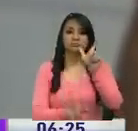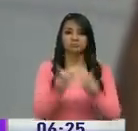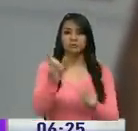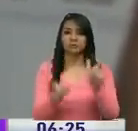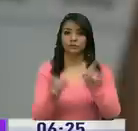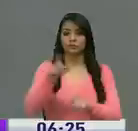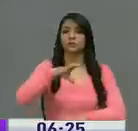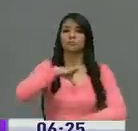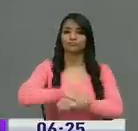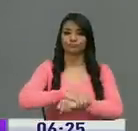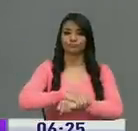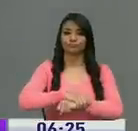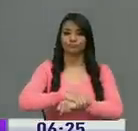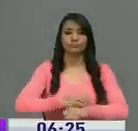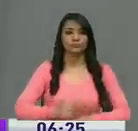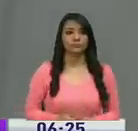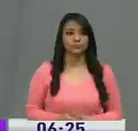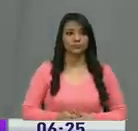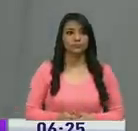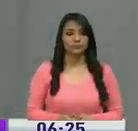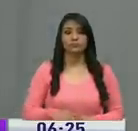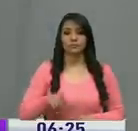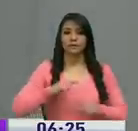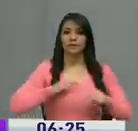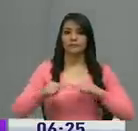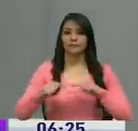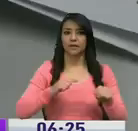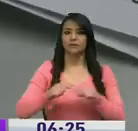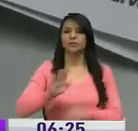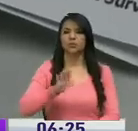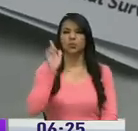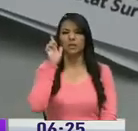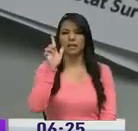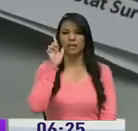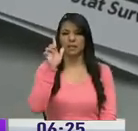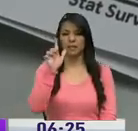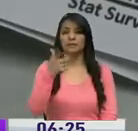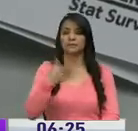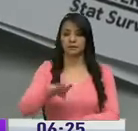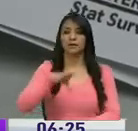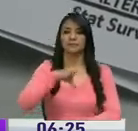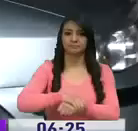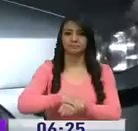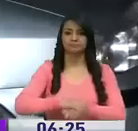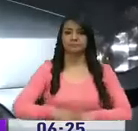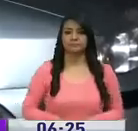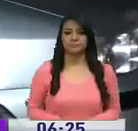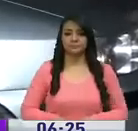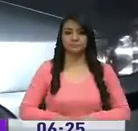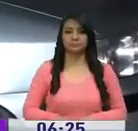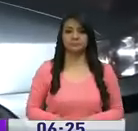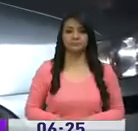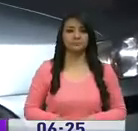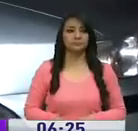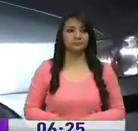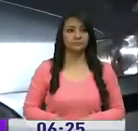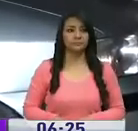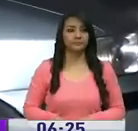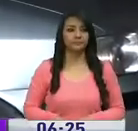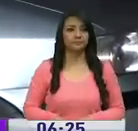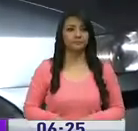aprendidos entre ellos el jefe de la estructura conocido con el alias Noe desde machala informó